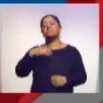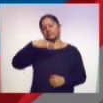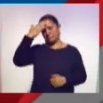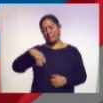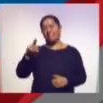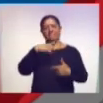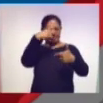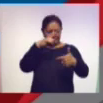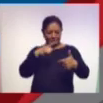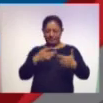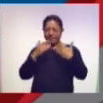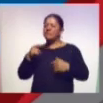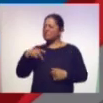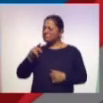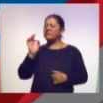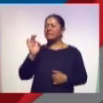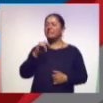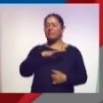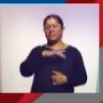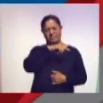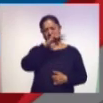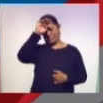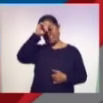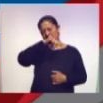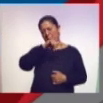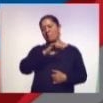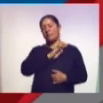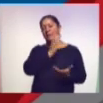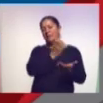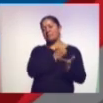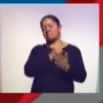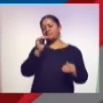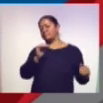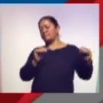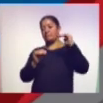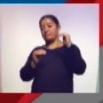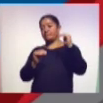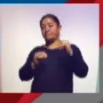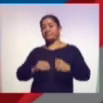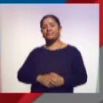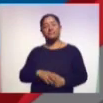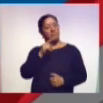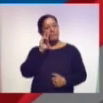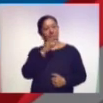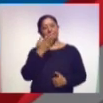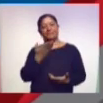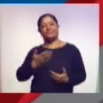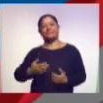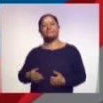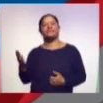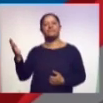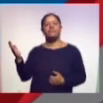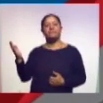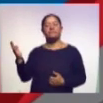decir que tienen muchas expectativas a que pasen los Rayados del Monterrey, teniendo en cuenta que si le gana, bueno, pues lo estamos viendo en pantalla, la llave indica que iría contra